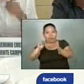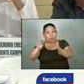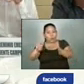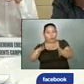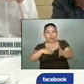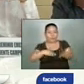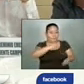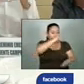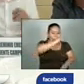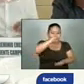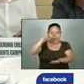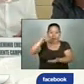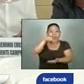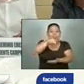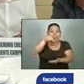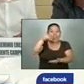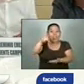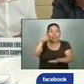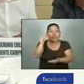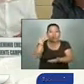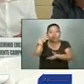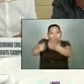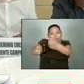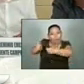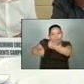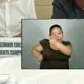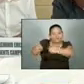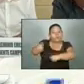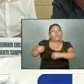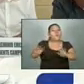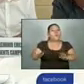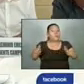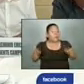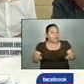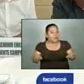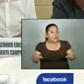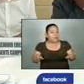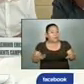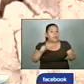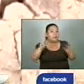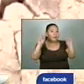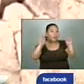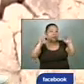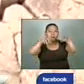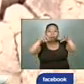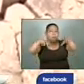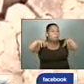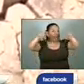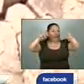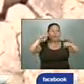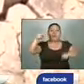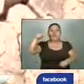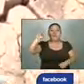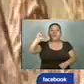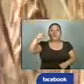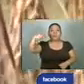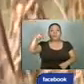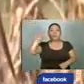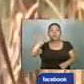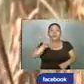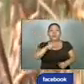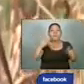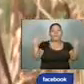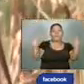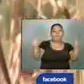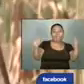a pasar de los 700 mil quintales exportables debido a este efecto del niño. Según datos comparativos entre producción